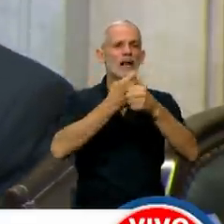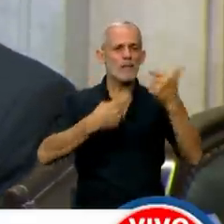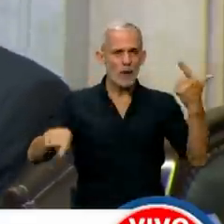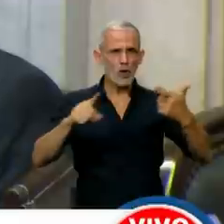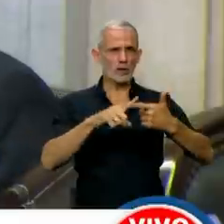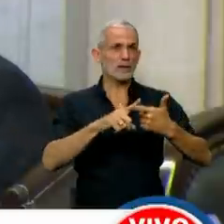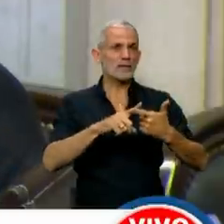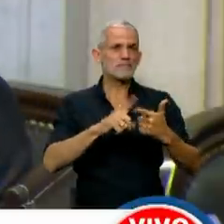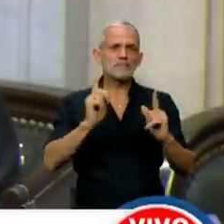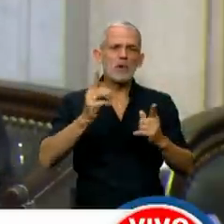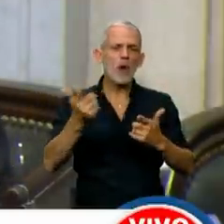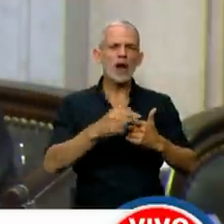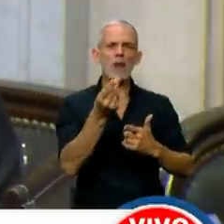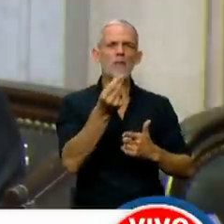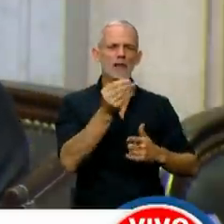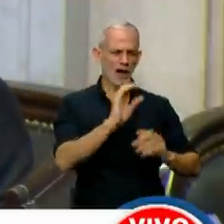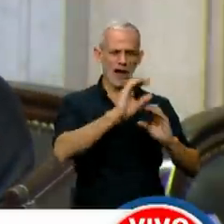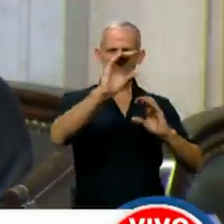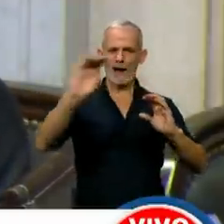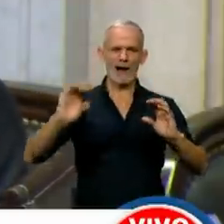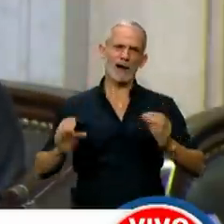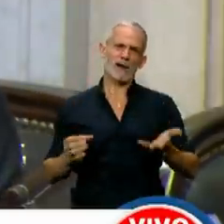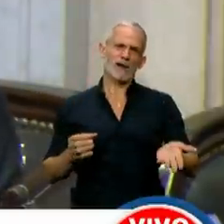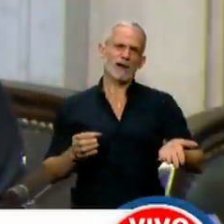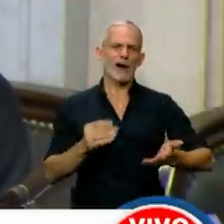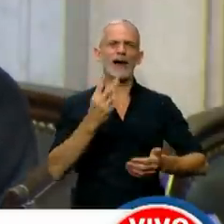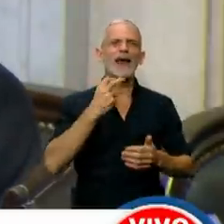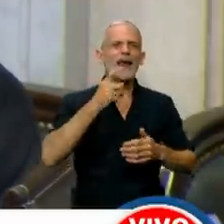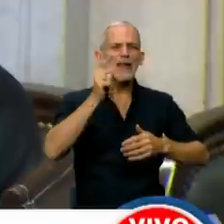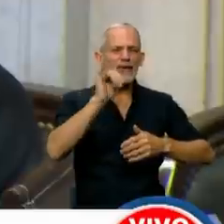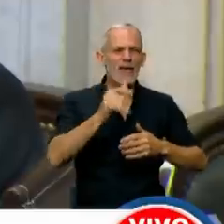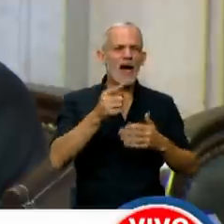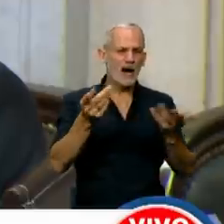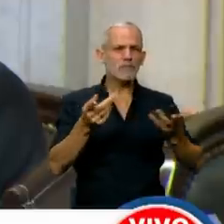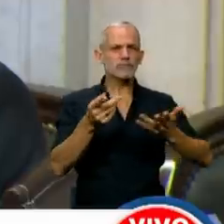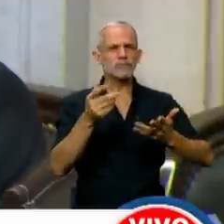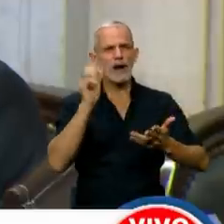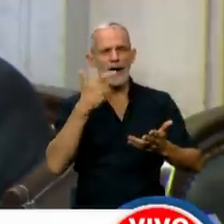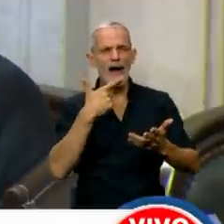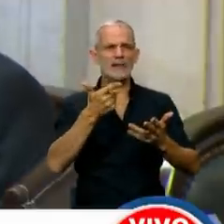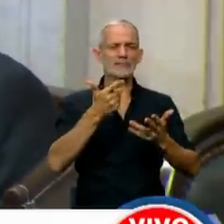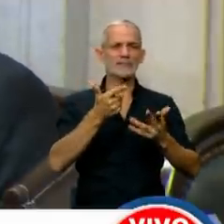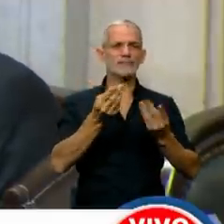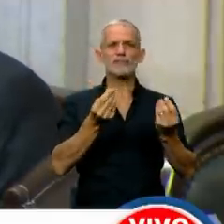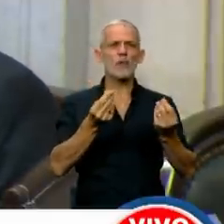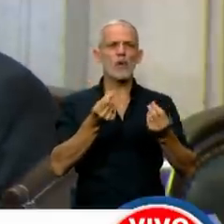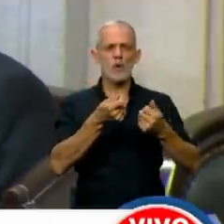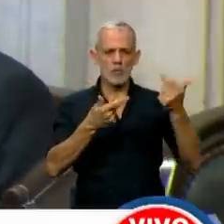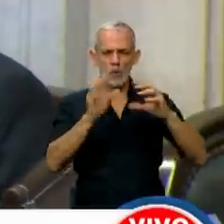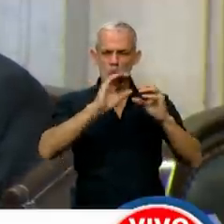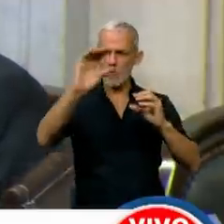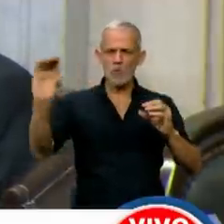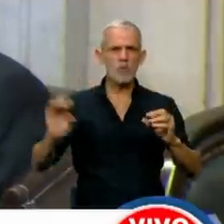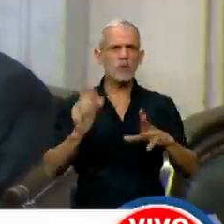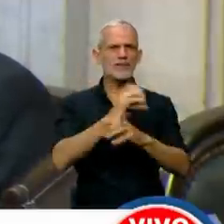ver los valores de la energía y basta ver los valores de el transporte